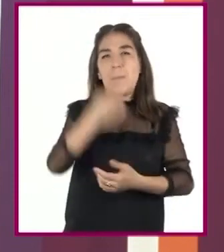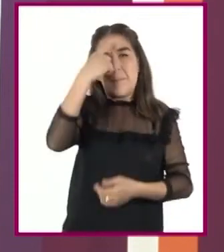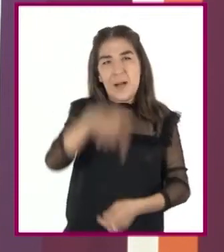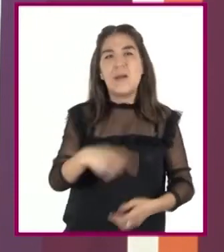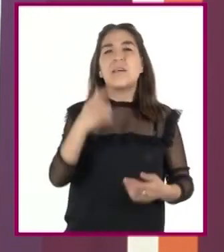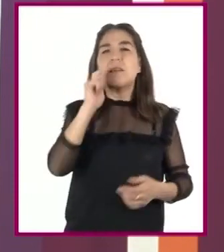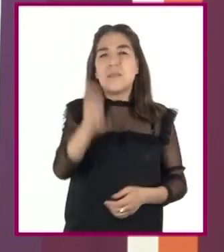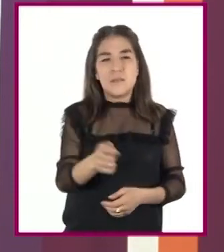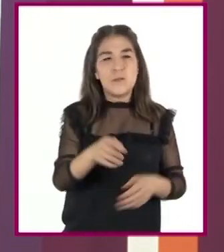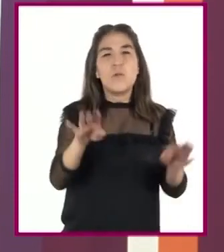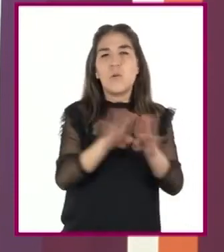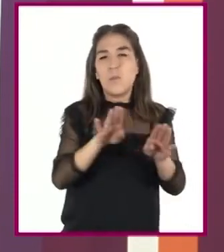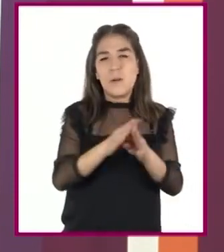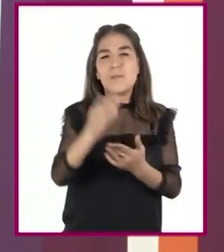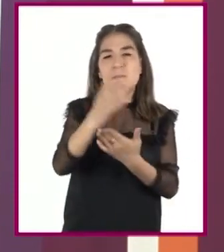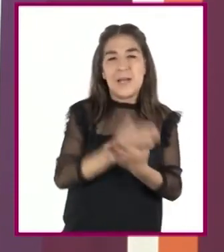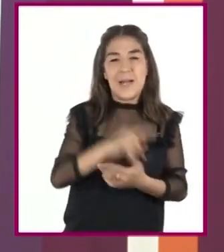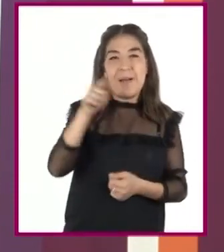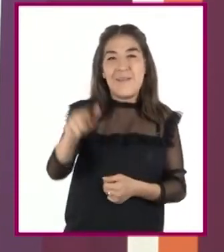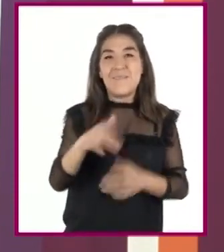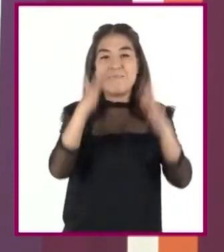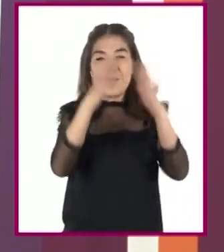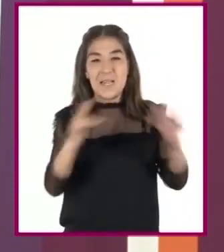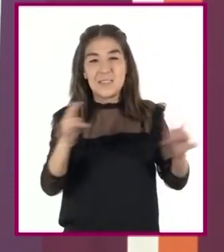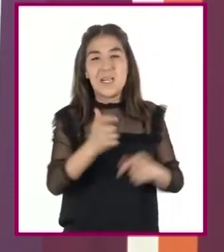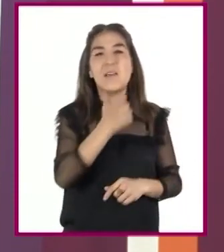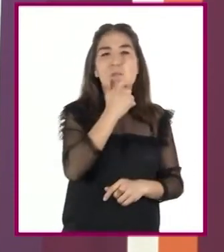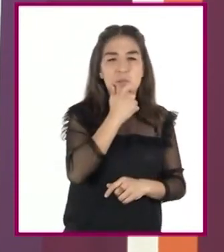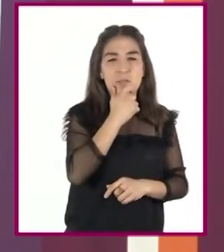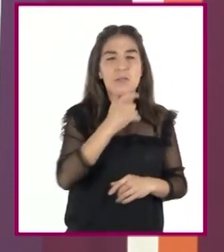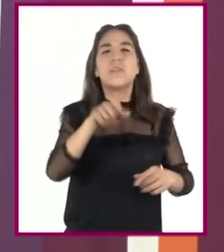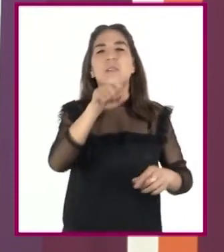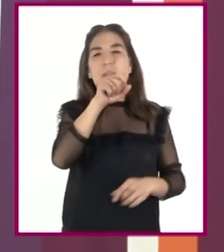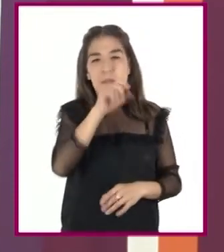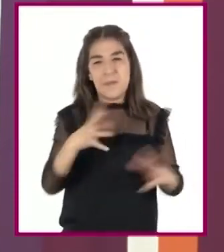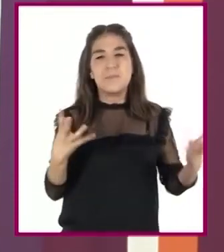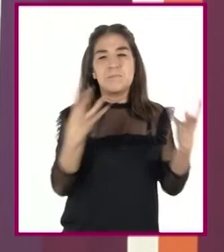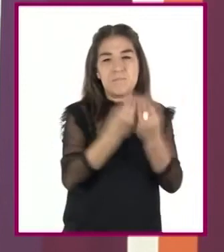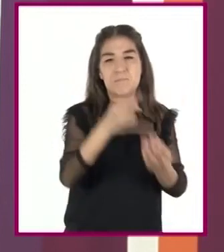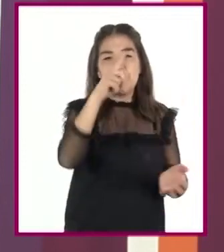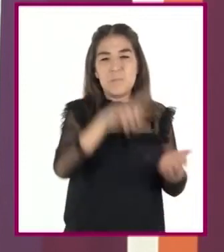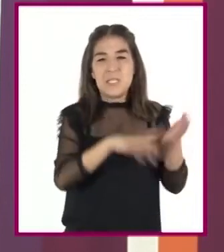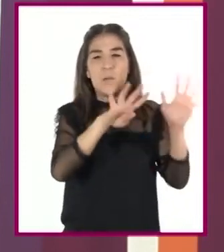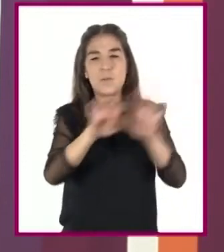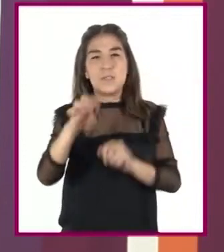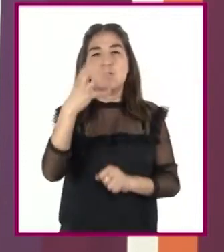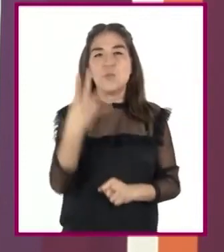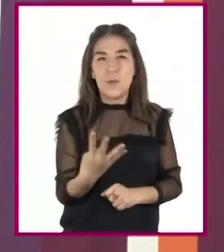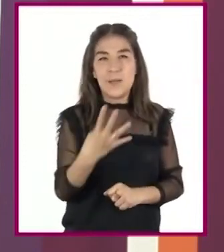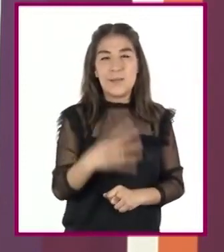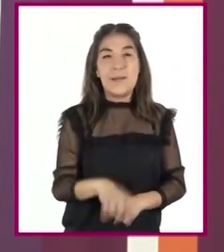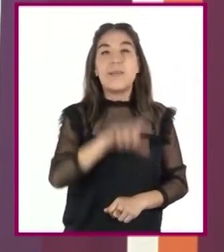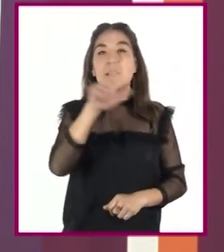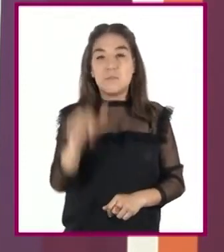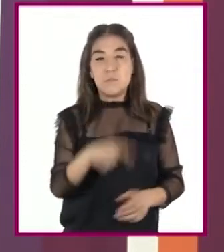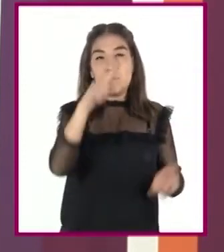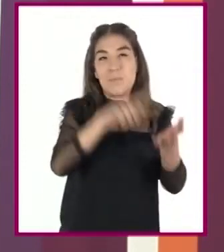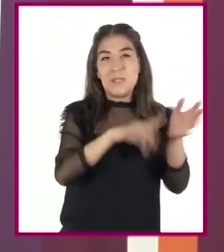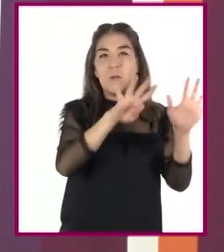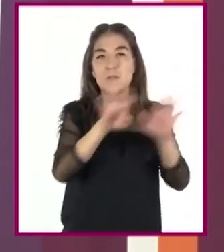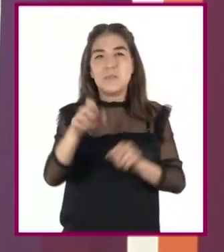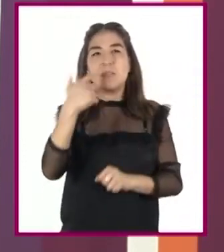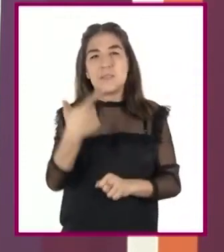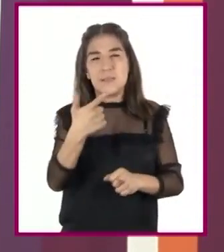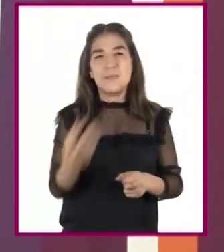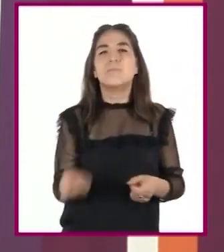de contrarrestarlo, Francia y Reino Unido se aliaron en 1904 y en 1907 se